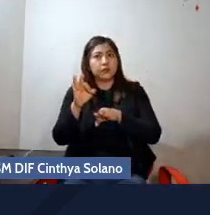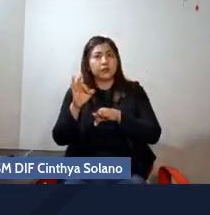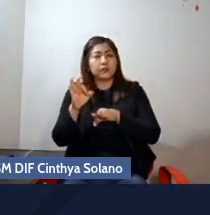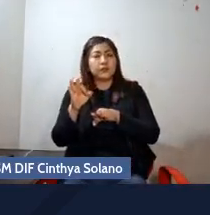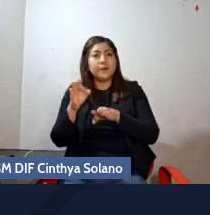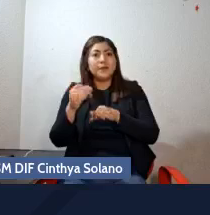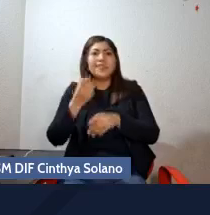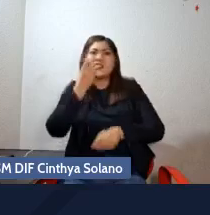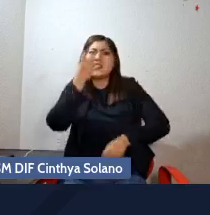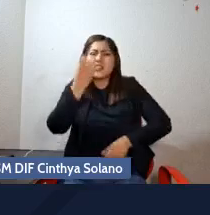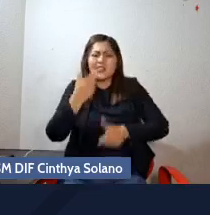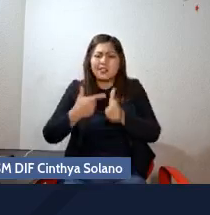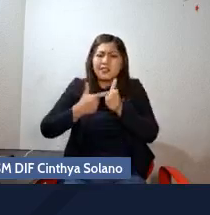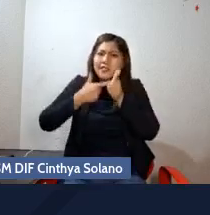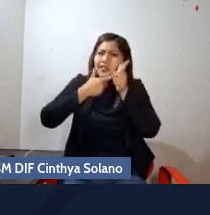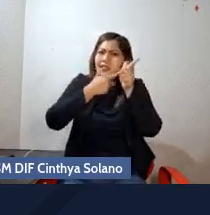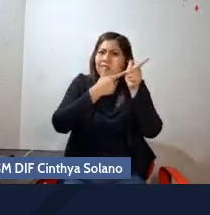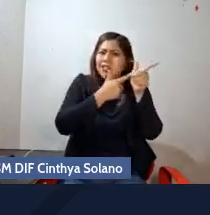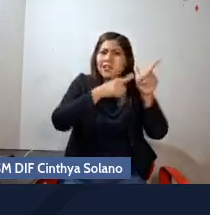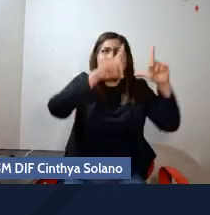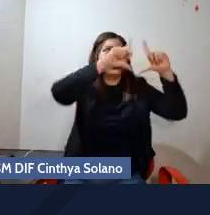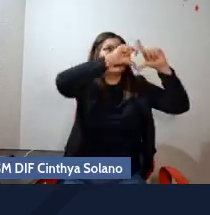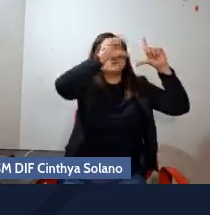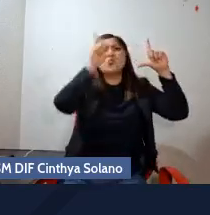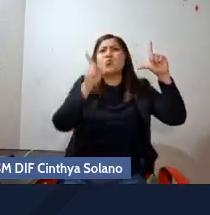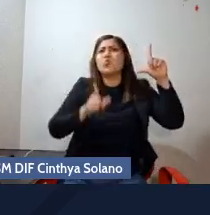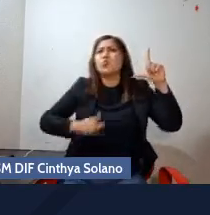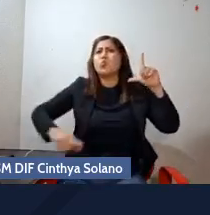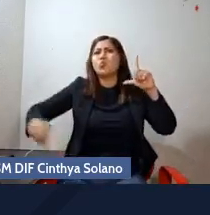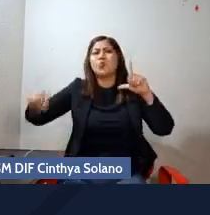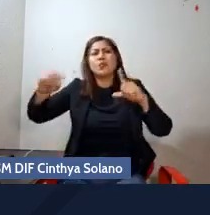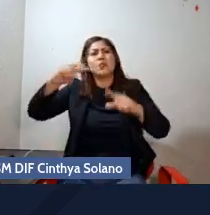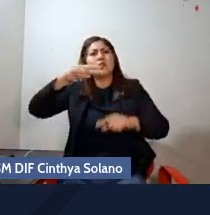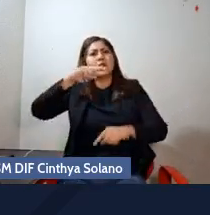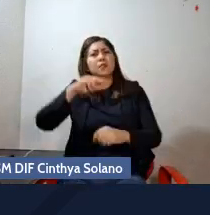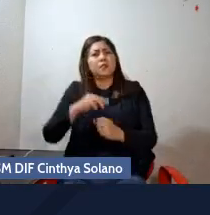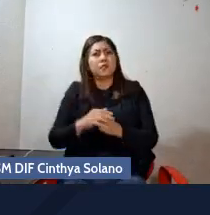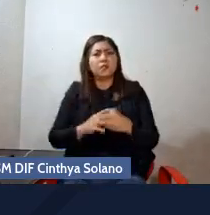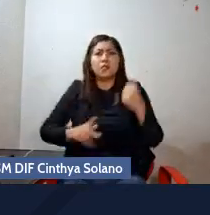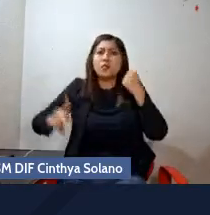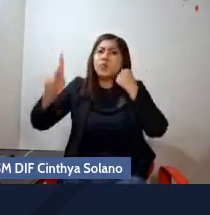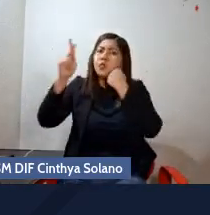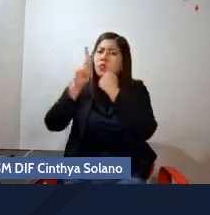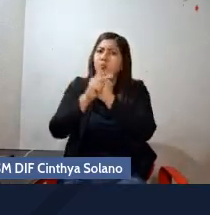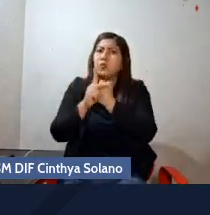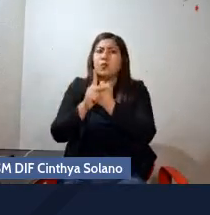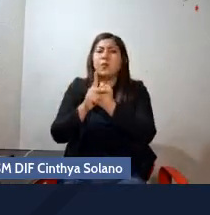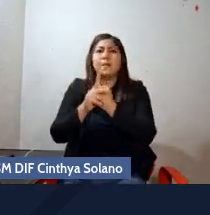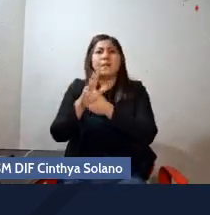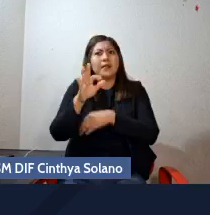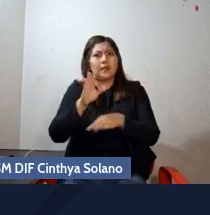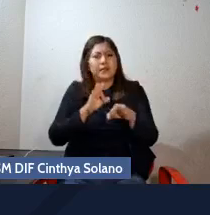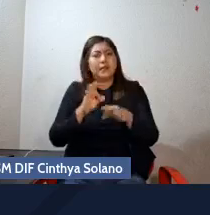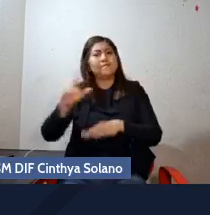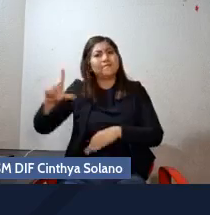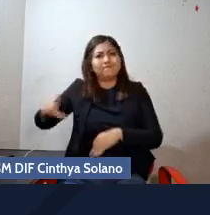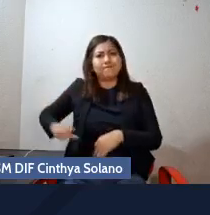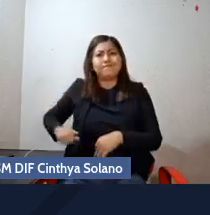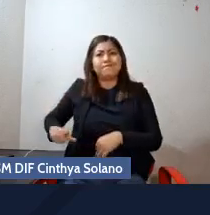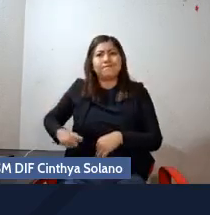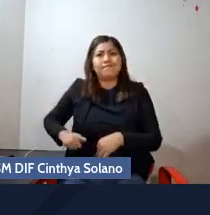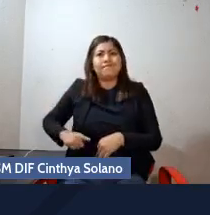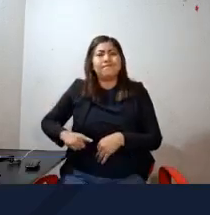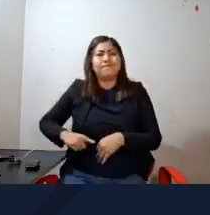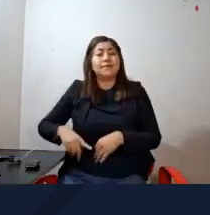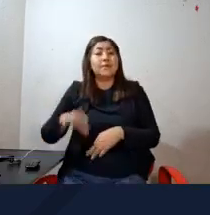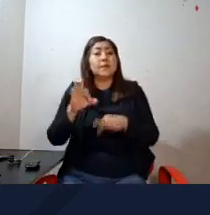un mejor país. Y si ustedes nos obligan a nosotros como personas servidoras públicas a que hagamos nuestro trabajo, que realmente,